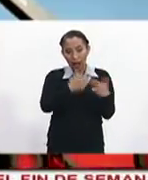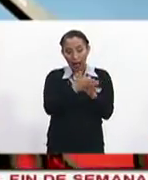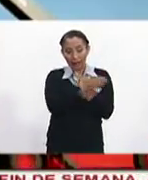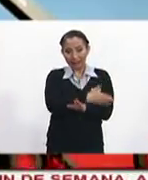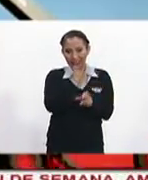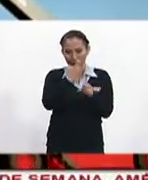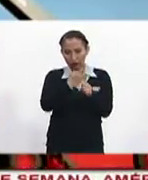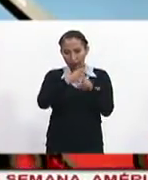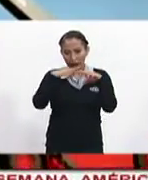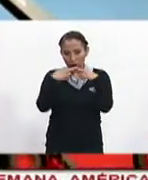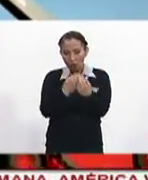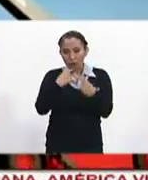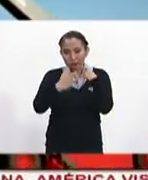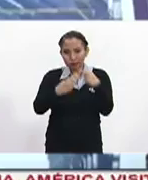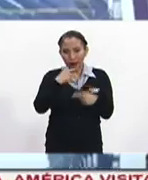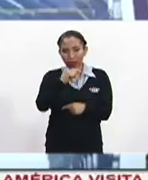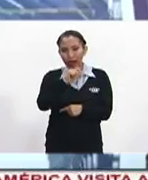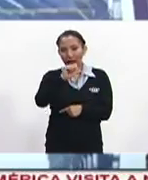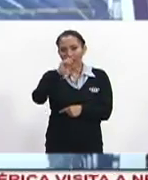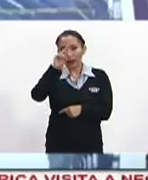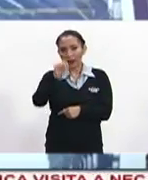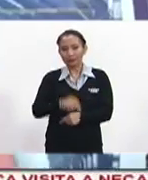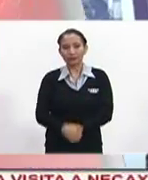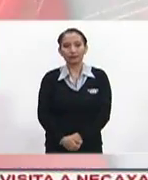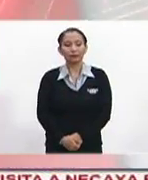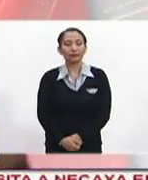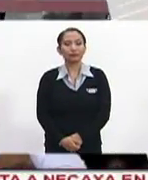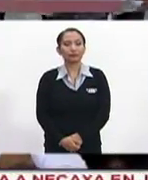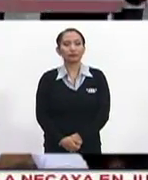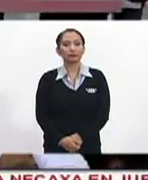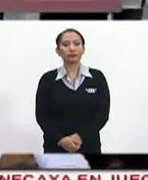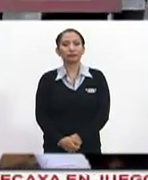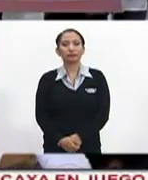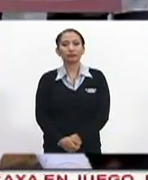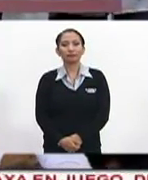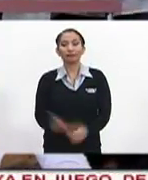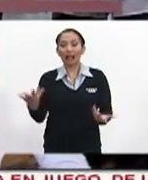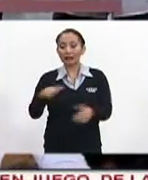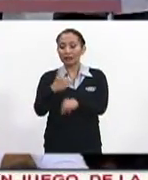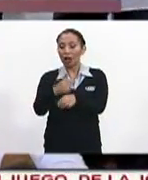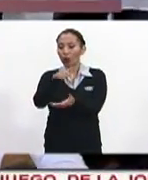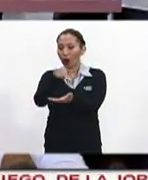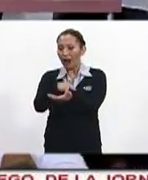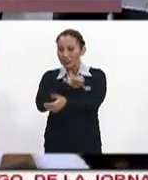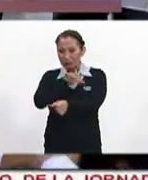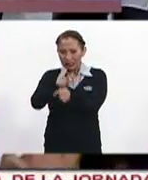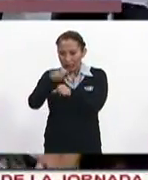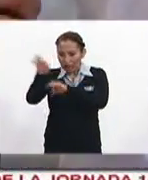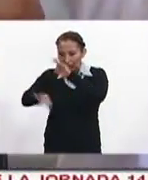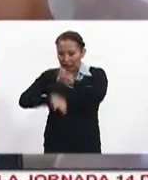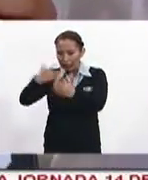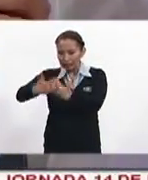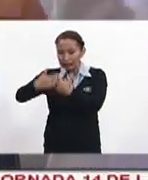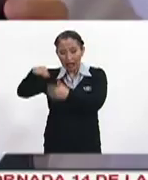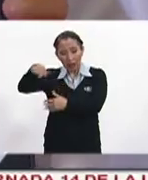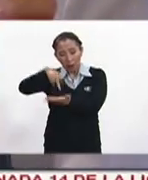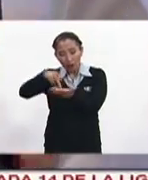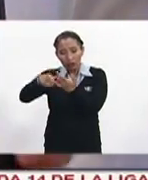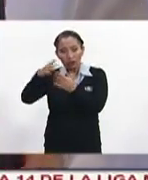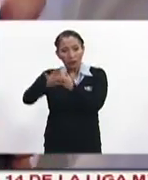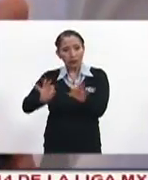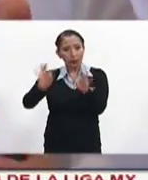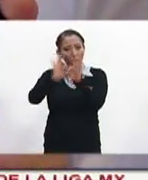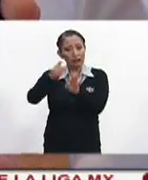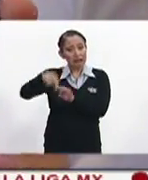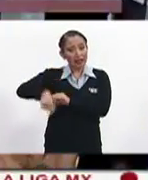previo a la 8ª ronda de renegociación del Telecán. La creación de zonas económicas especiales es uno de los proyectos